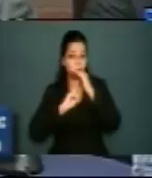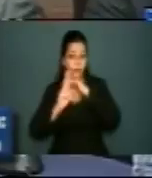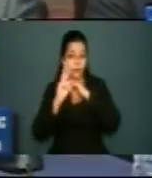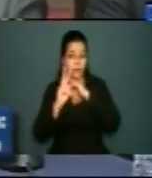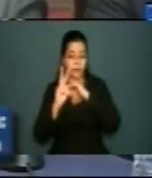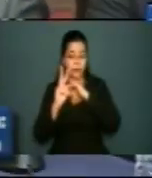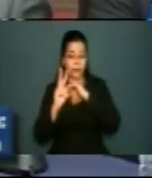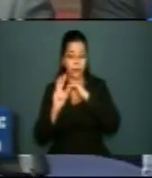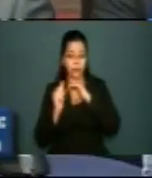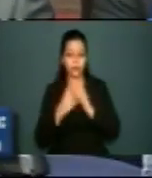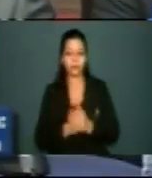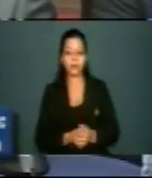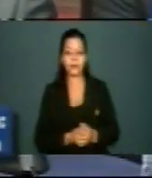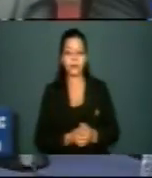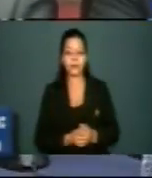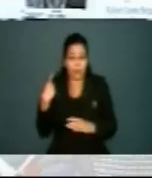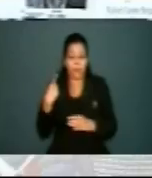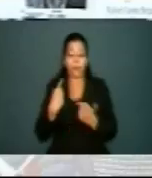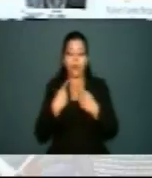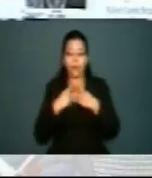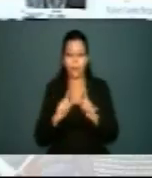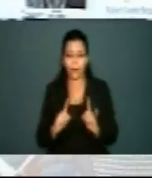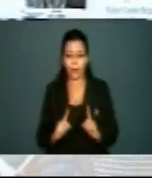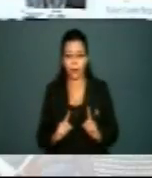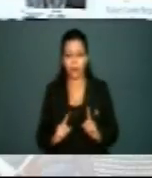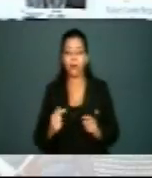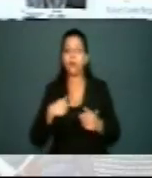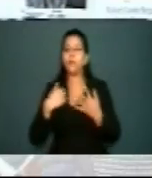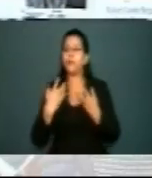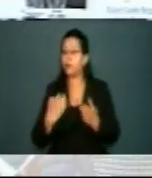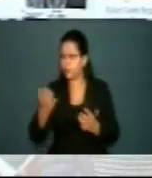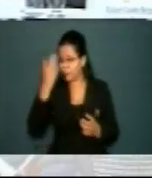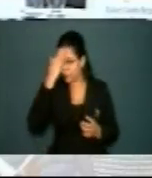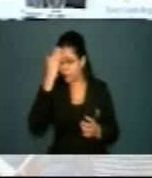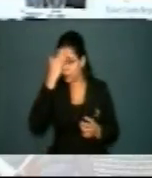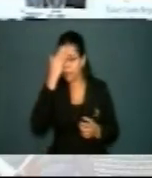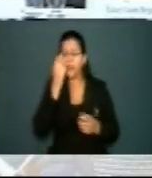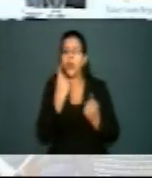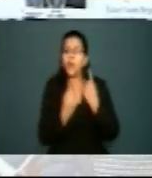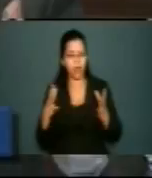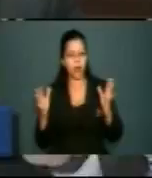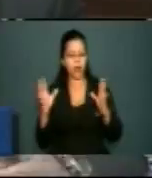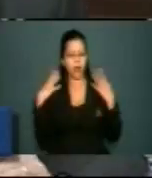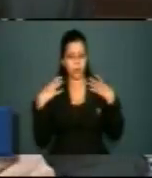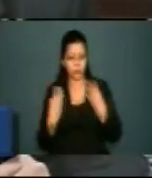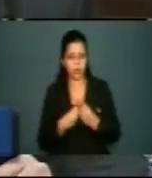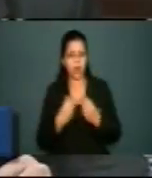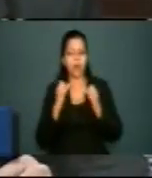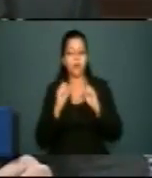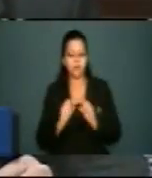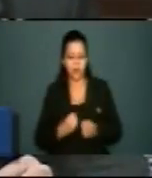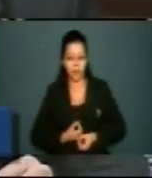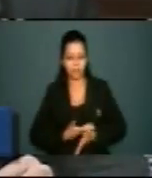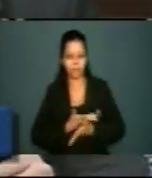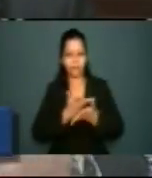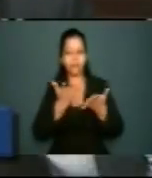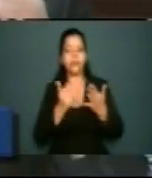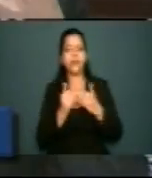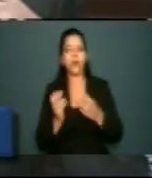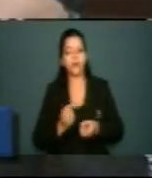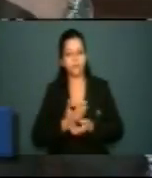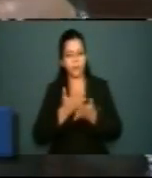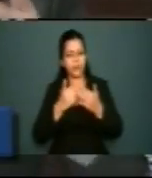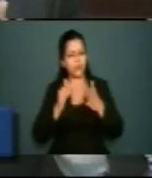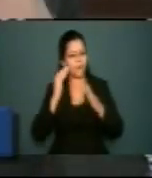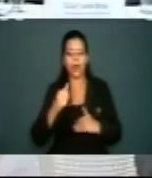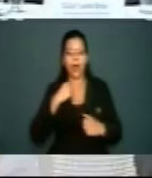del certamen de pintura La Magia Está en los Detalles, que la Asamblea Legislativa coordina conjuntamente con la Secretaría de Cultura